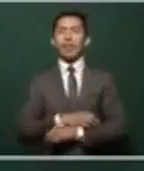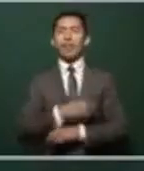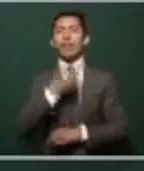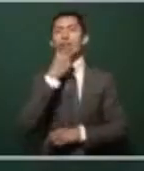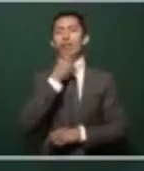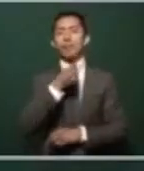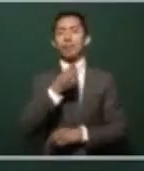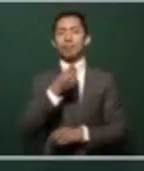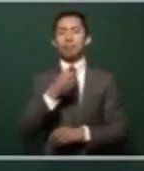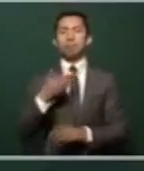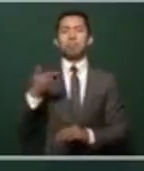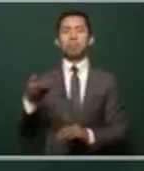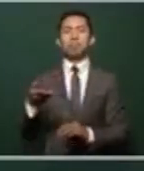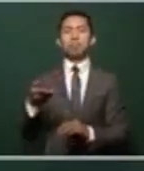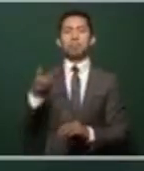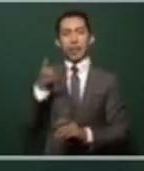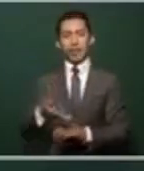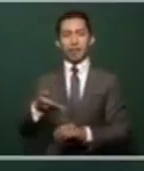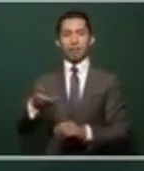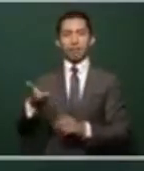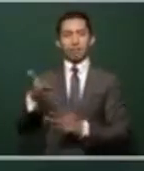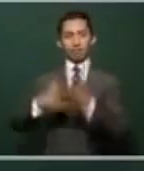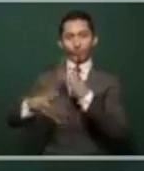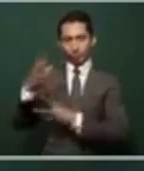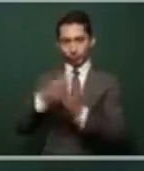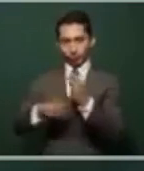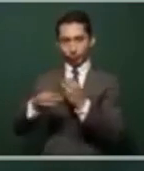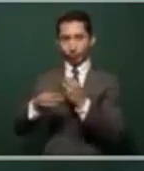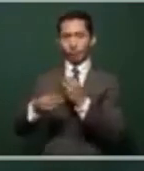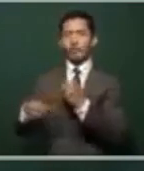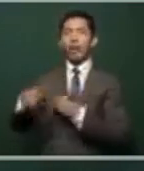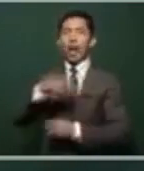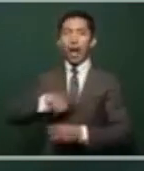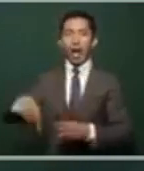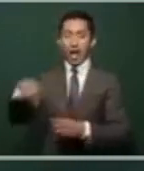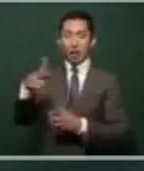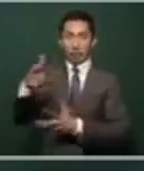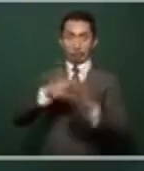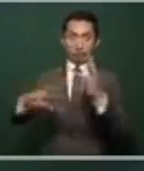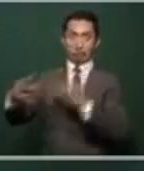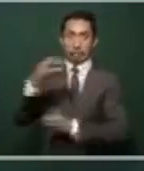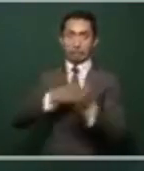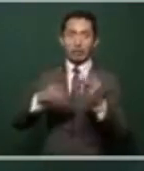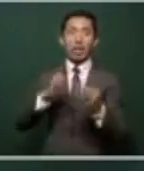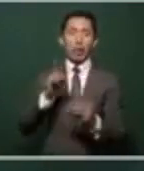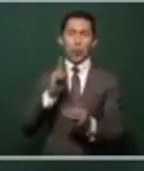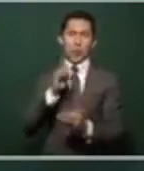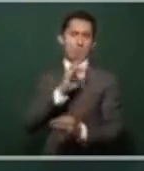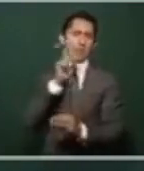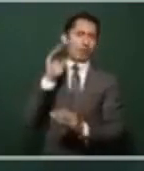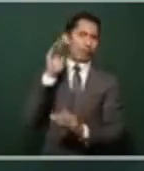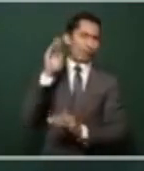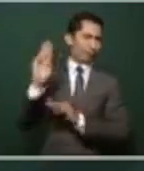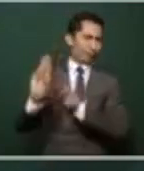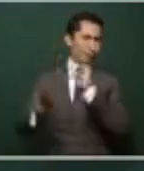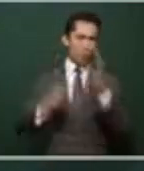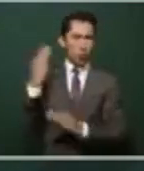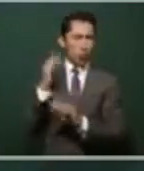del fondo de inversiones más grande del mundo,